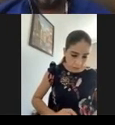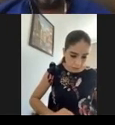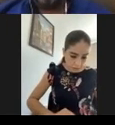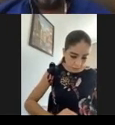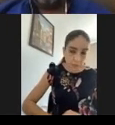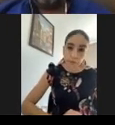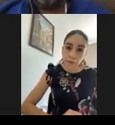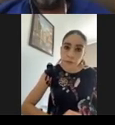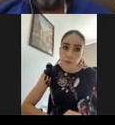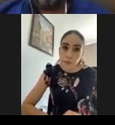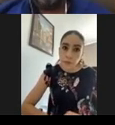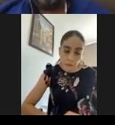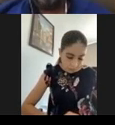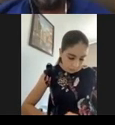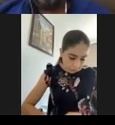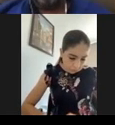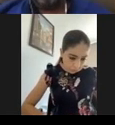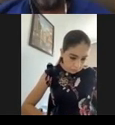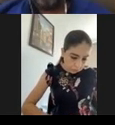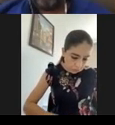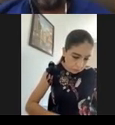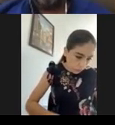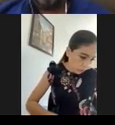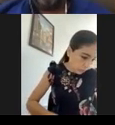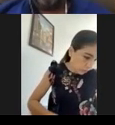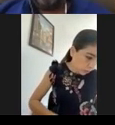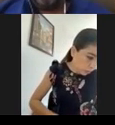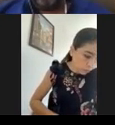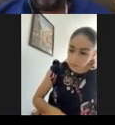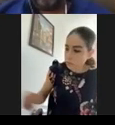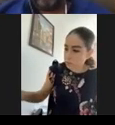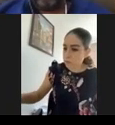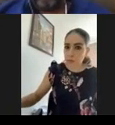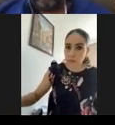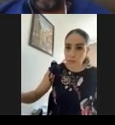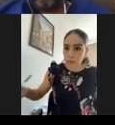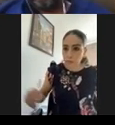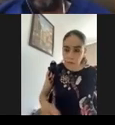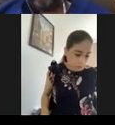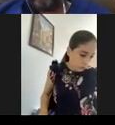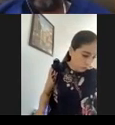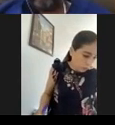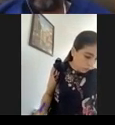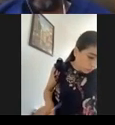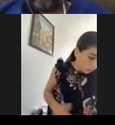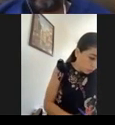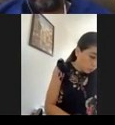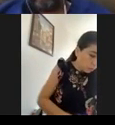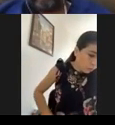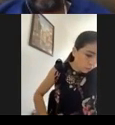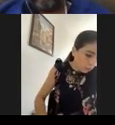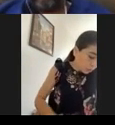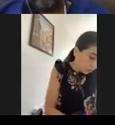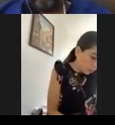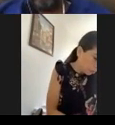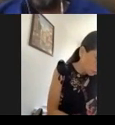instrumento no fuera completamente sectorizado, vehicular, transporte público, sino que fuera completamente amarrado de todos